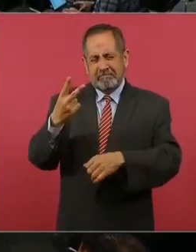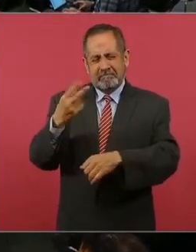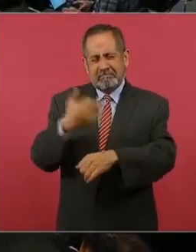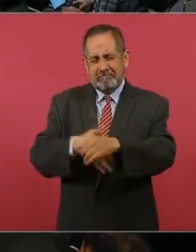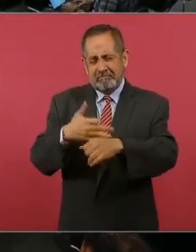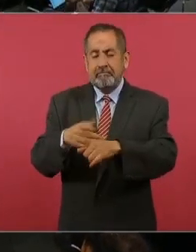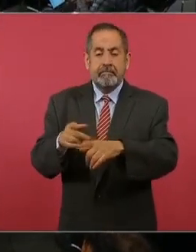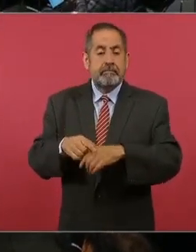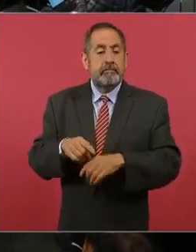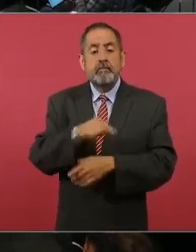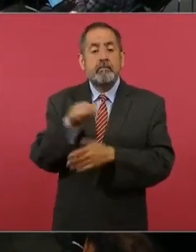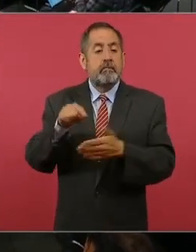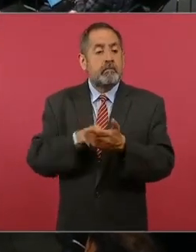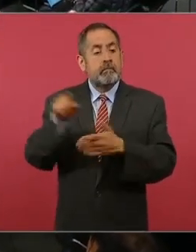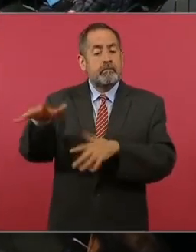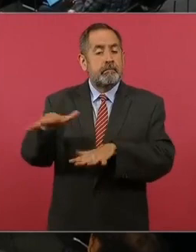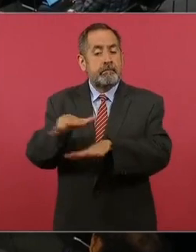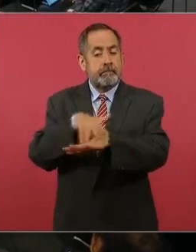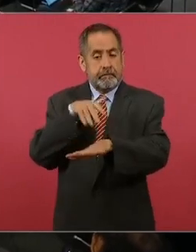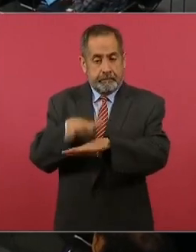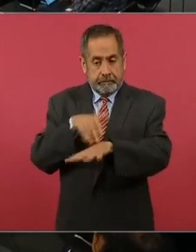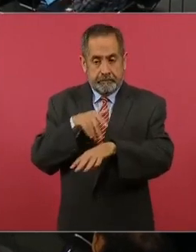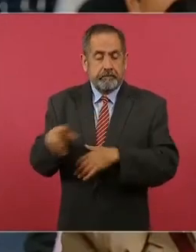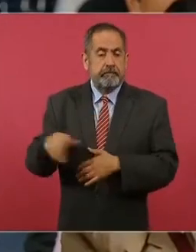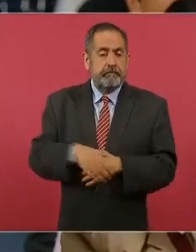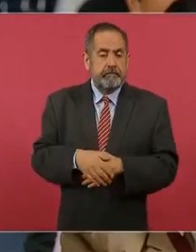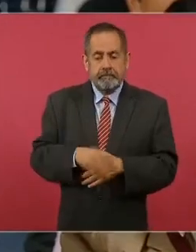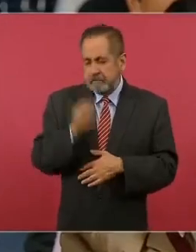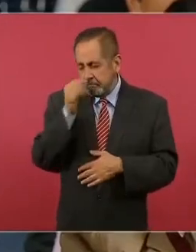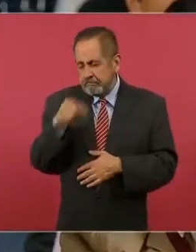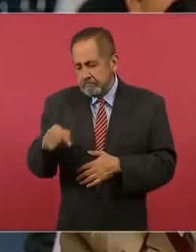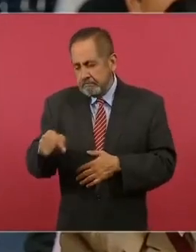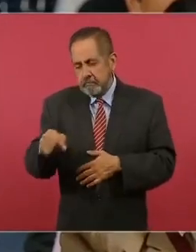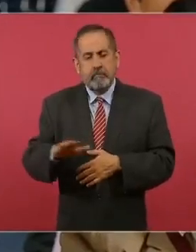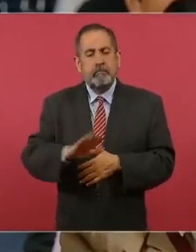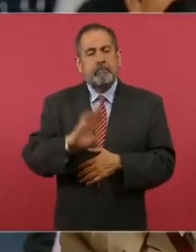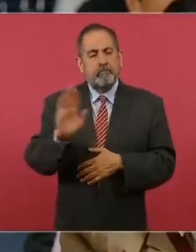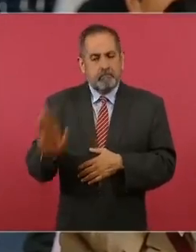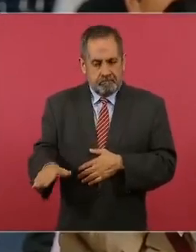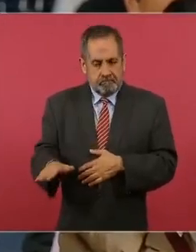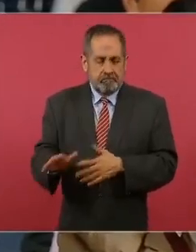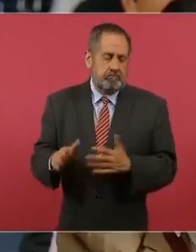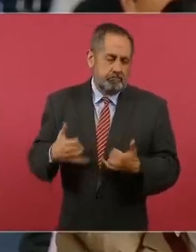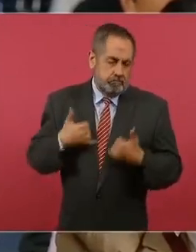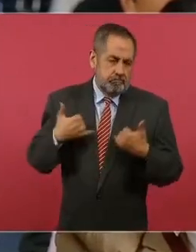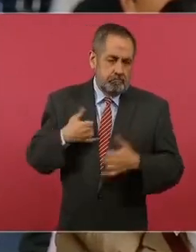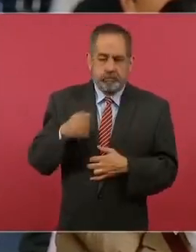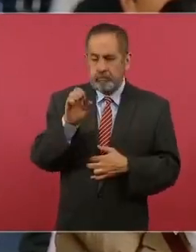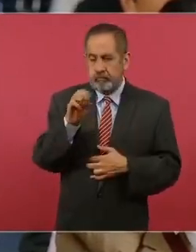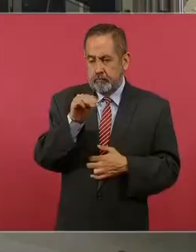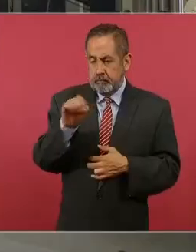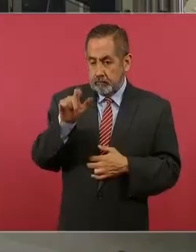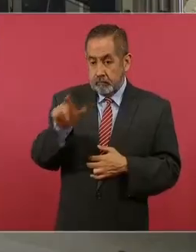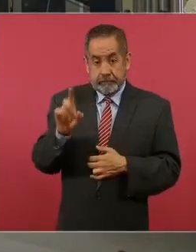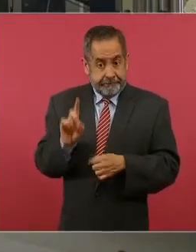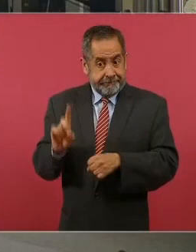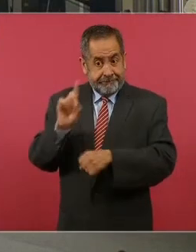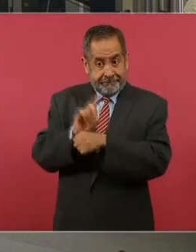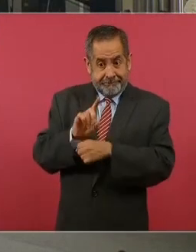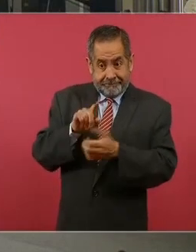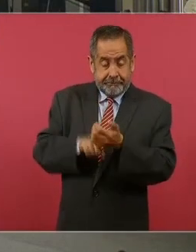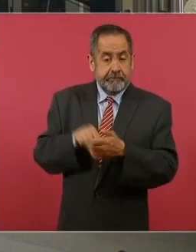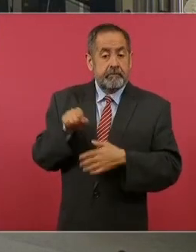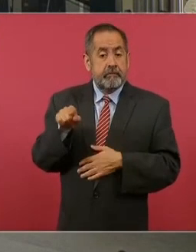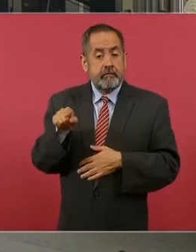Tlalpan. Lamentablemente, minutos después, el joven perdió la vida. Cabe mencionar que Manuel Ruiz, el día de su accidente,